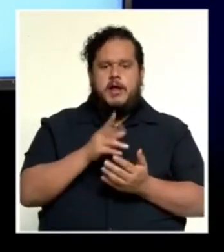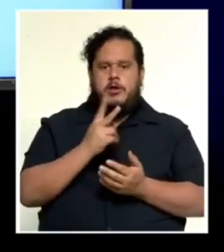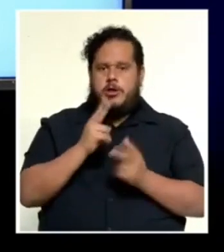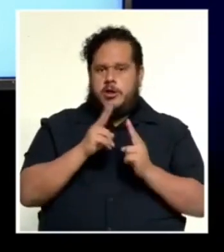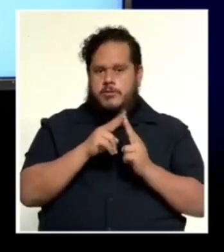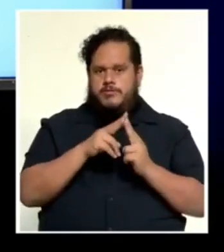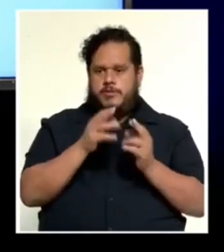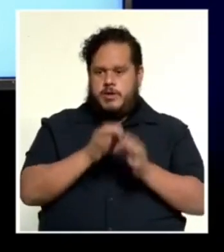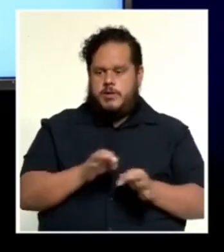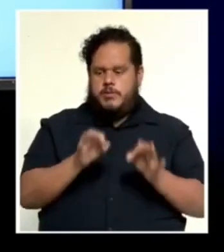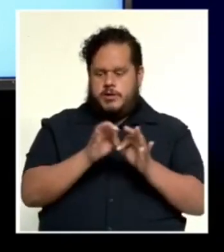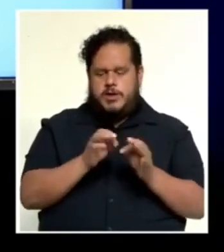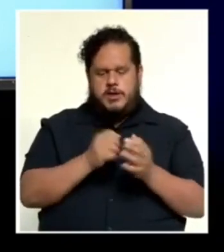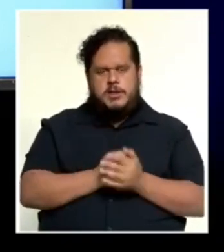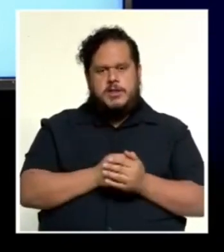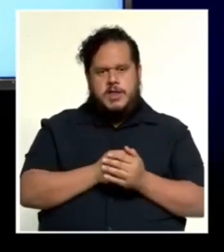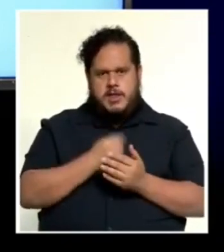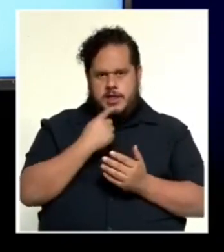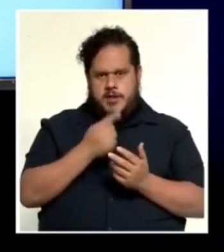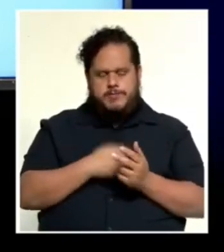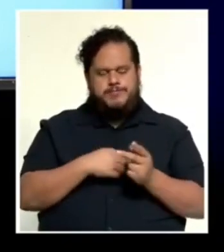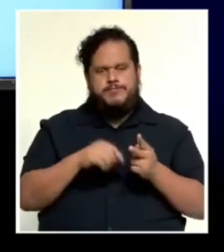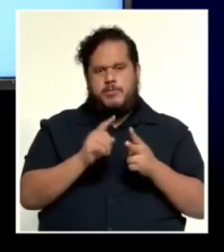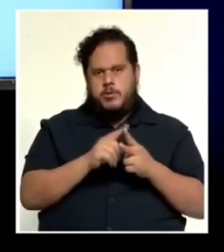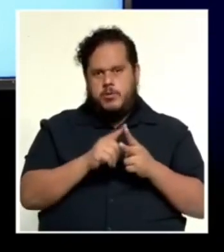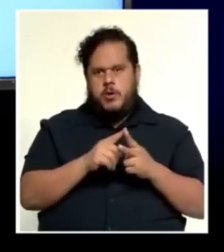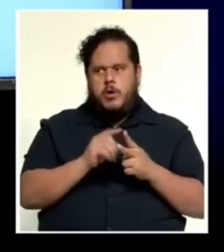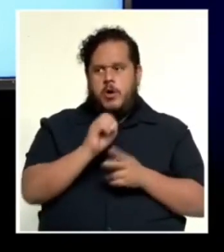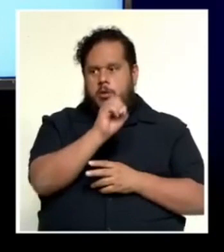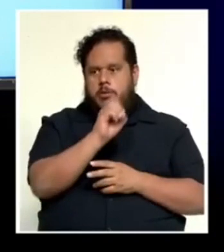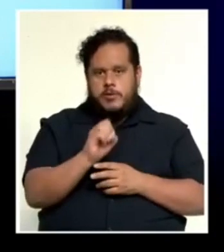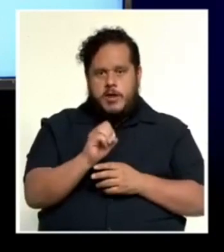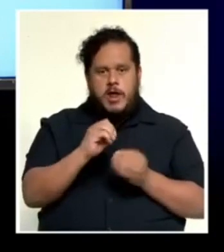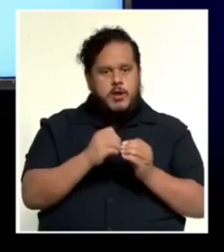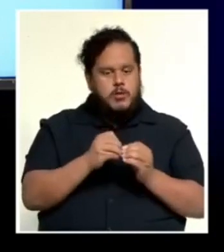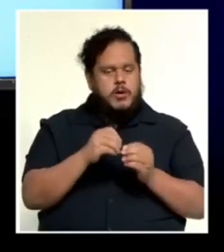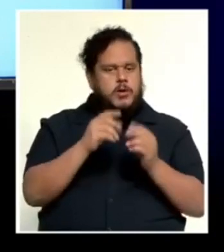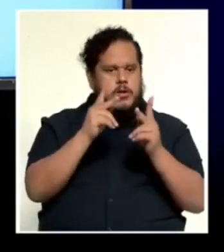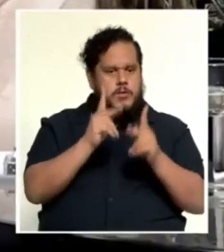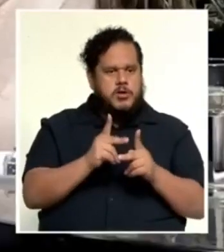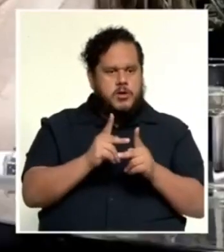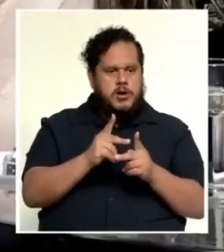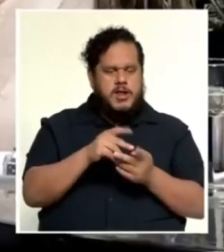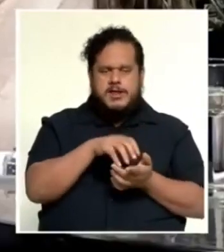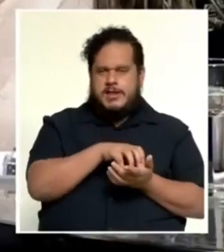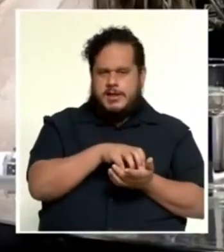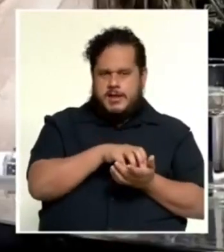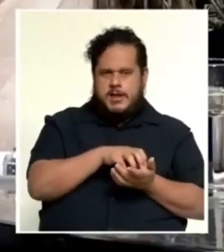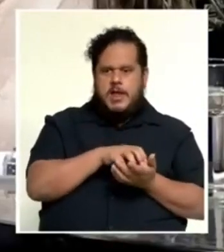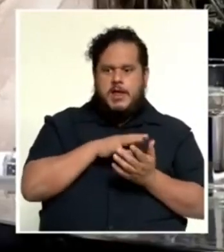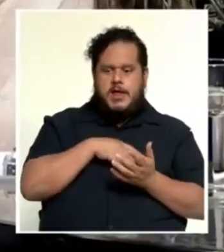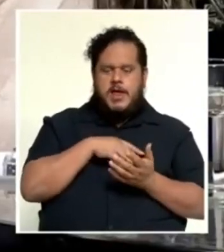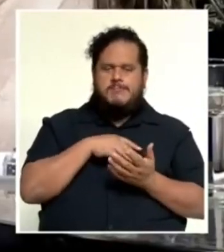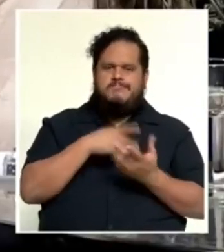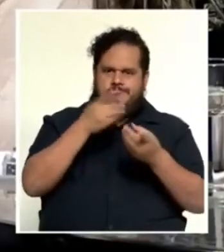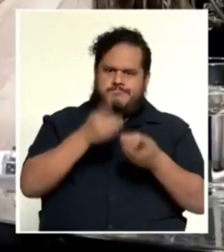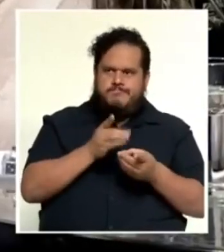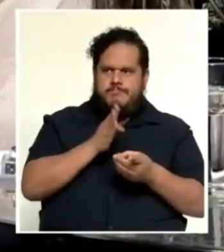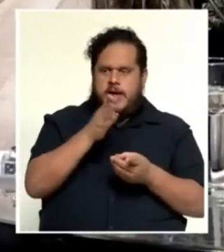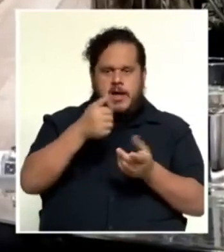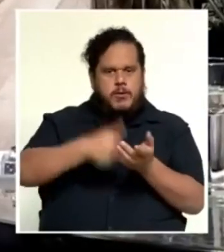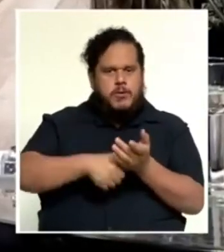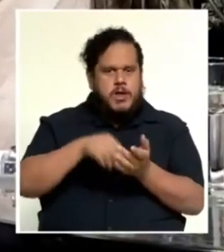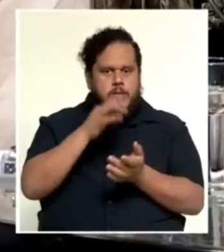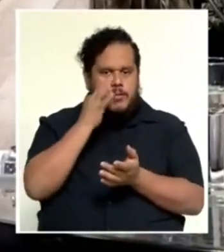señalar. Proporcionalmente, el número de personas indecisas que se deciden por don José María es